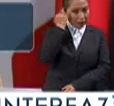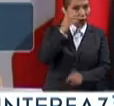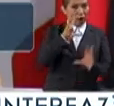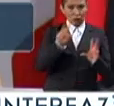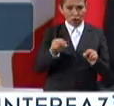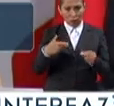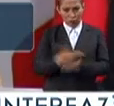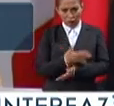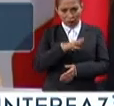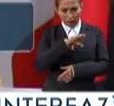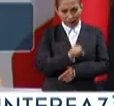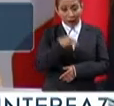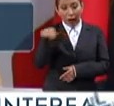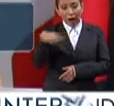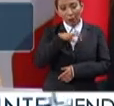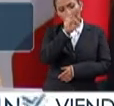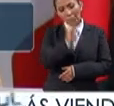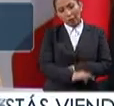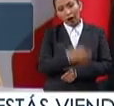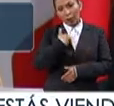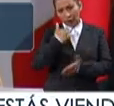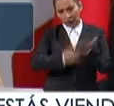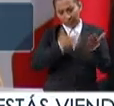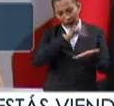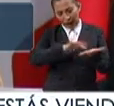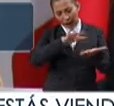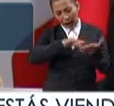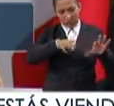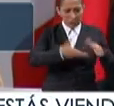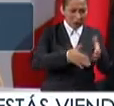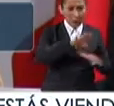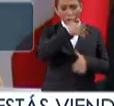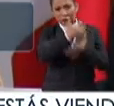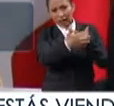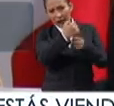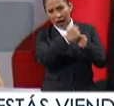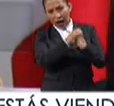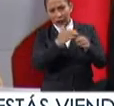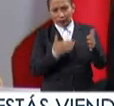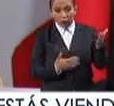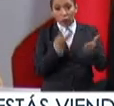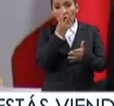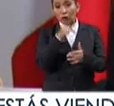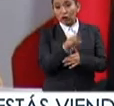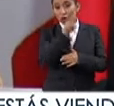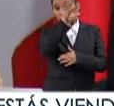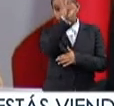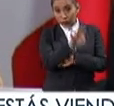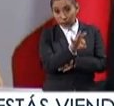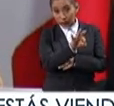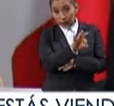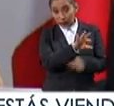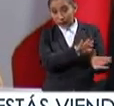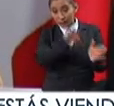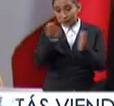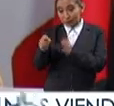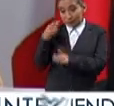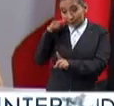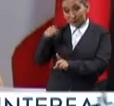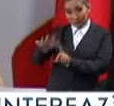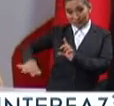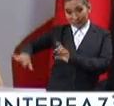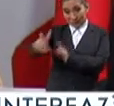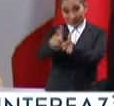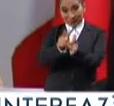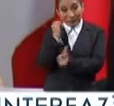jueves- el diente tiene un porcentaje de analfabetismo entre su población de 15 años sin más de 4.2 por ciento con la